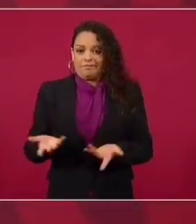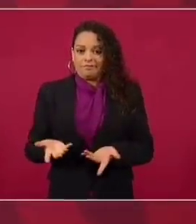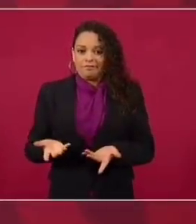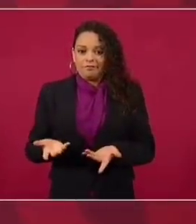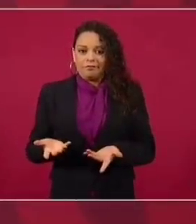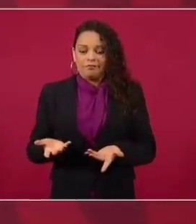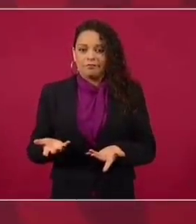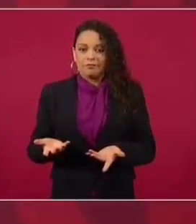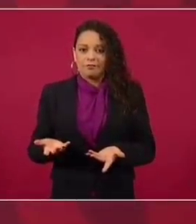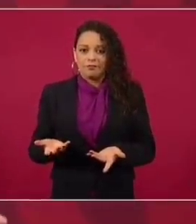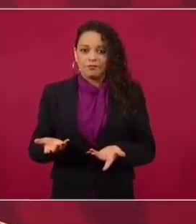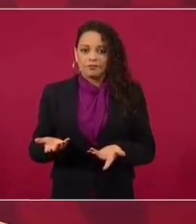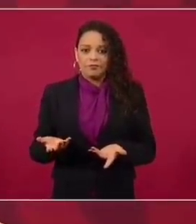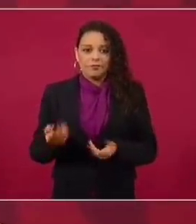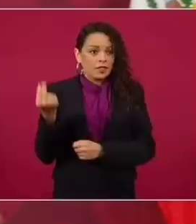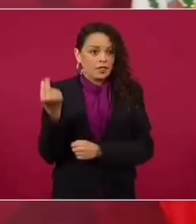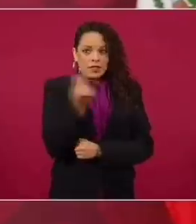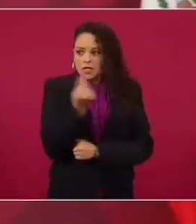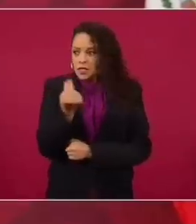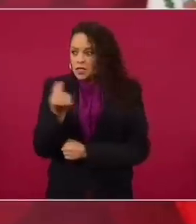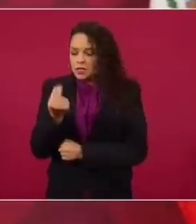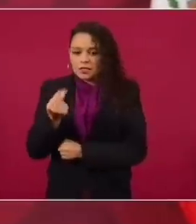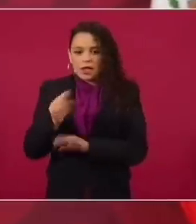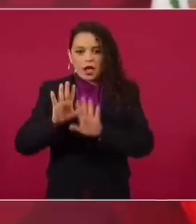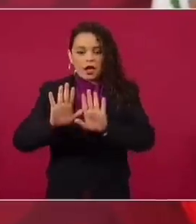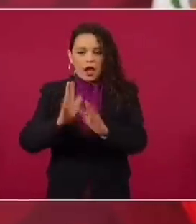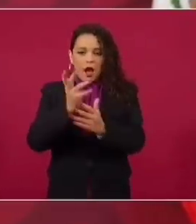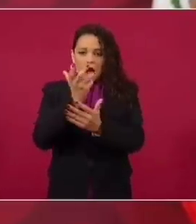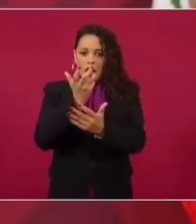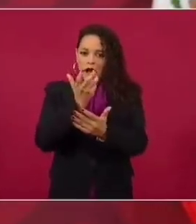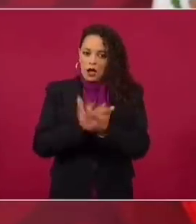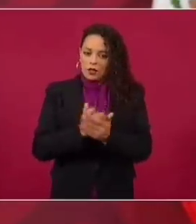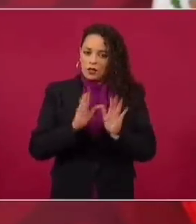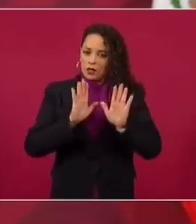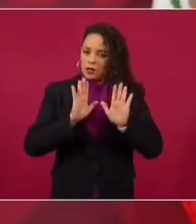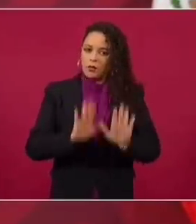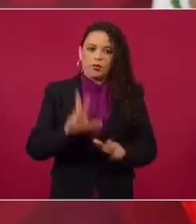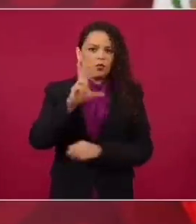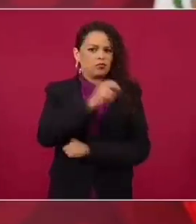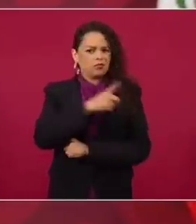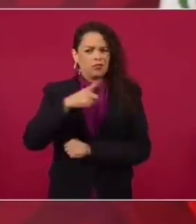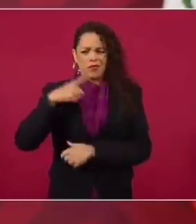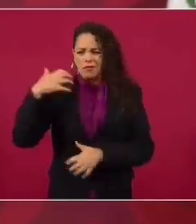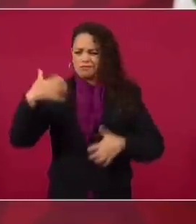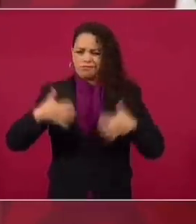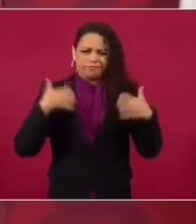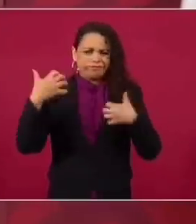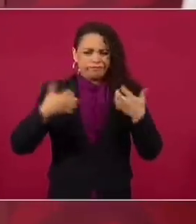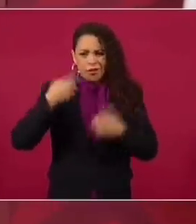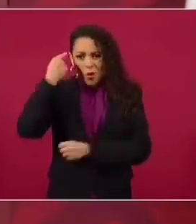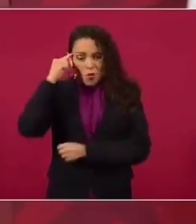Entonces, como que necesitamos un respiro, no hay que enojarse.